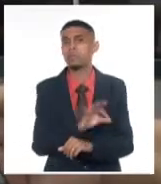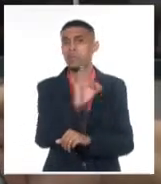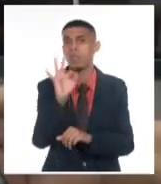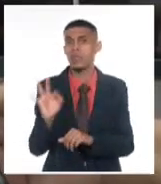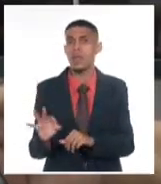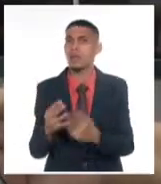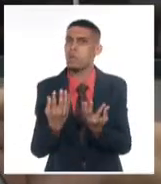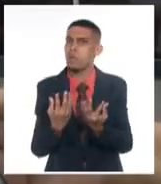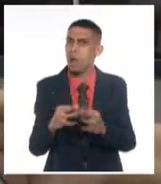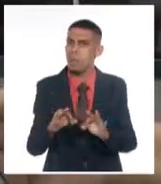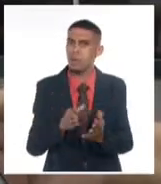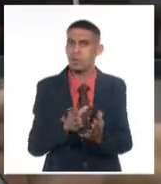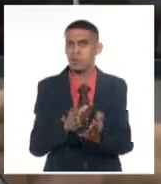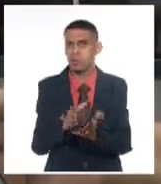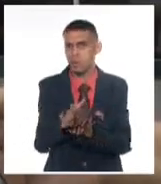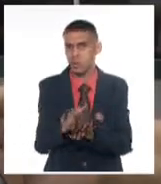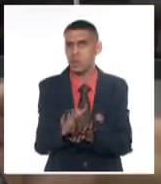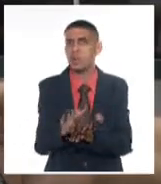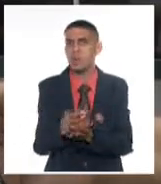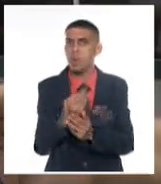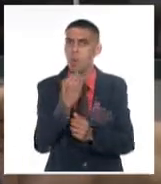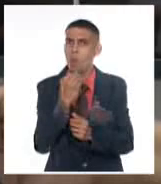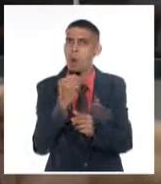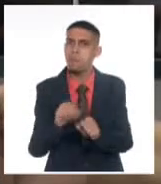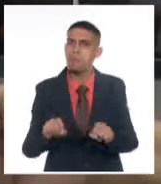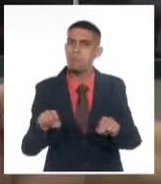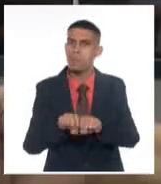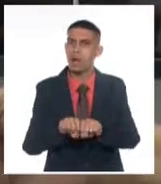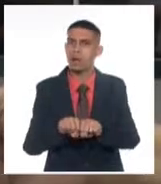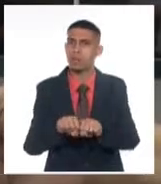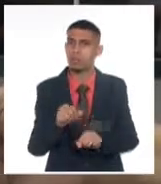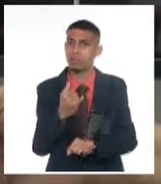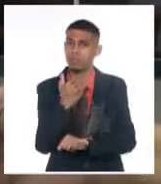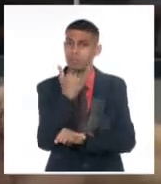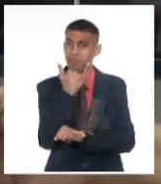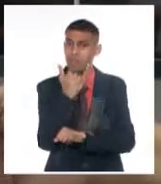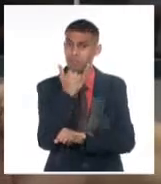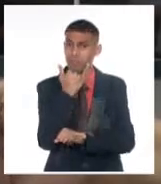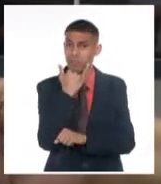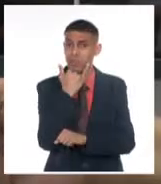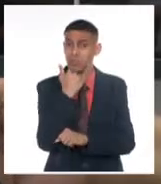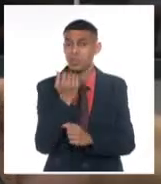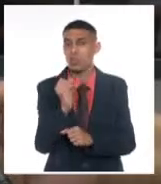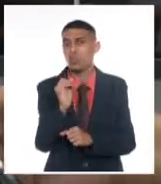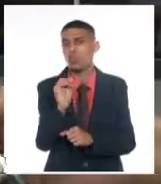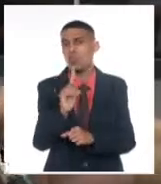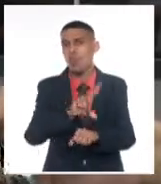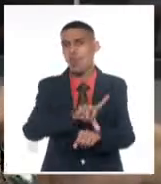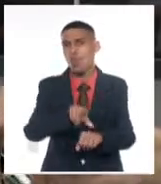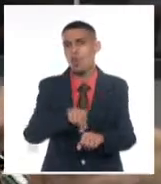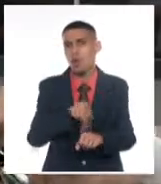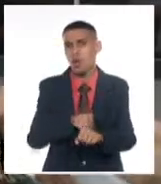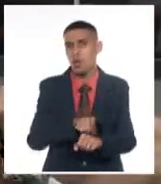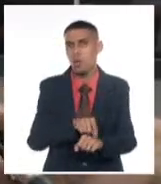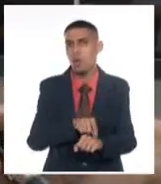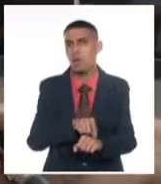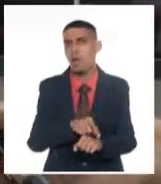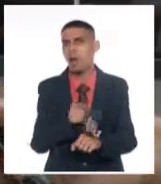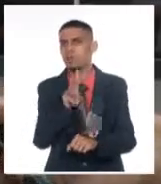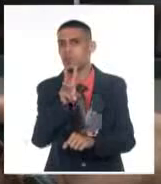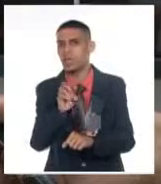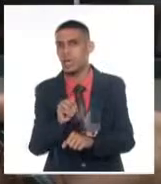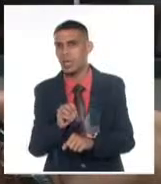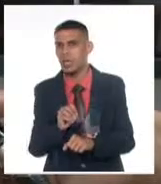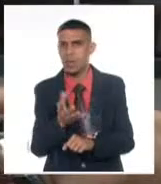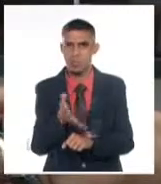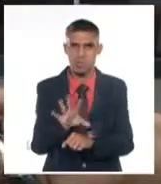vamos a tener condiciones para poder cubrir la demanda y los tiempos de afectación estarán en ese entorno, 1 hora y 30, 2 horas, máximo